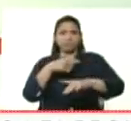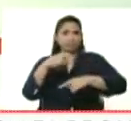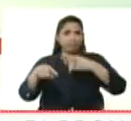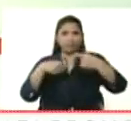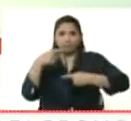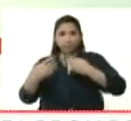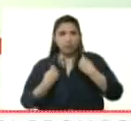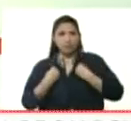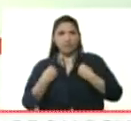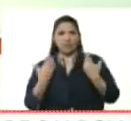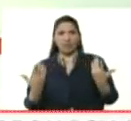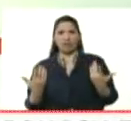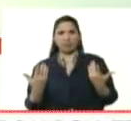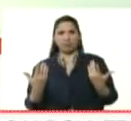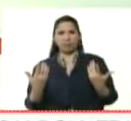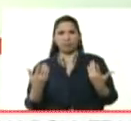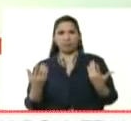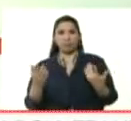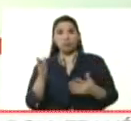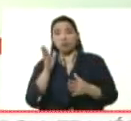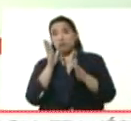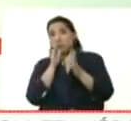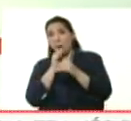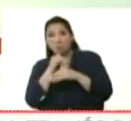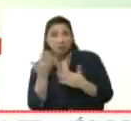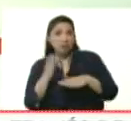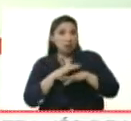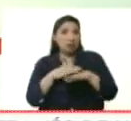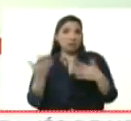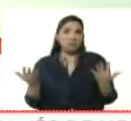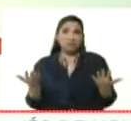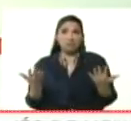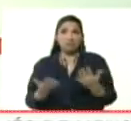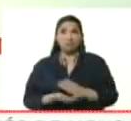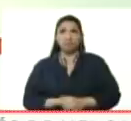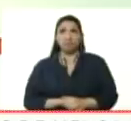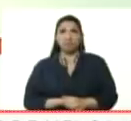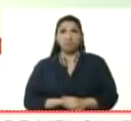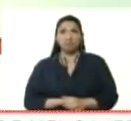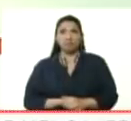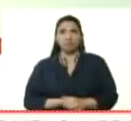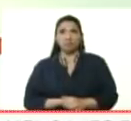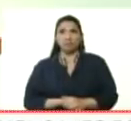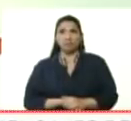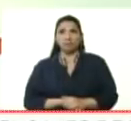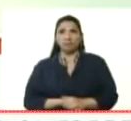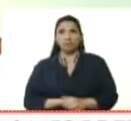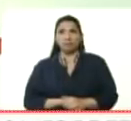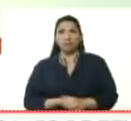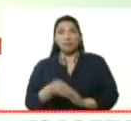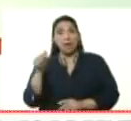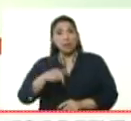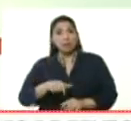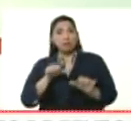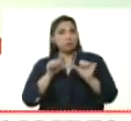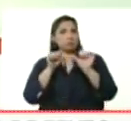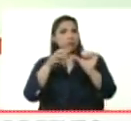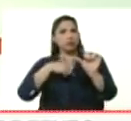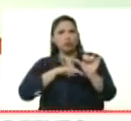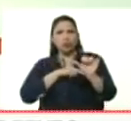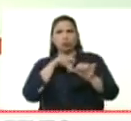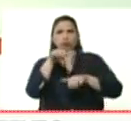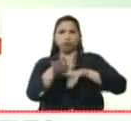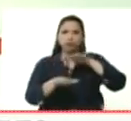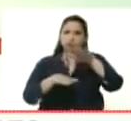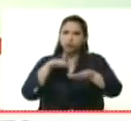ocurrir nada. Te lo garantizo, Rafael. No va a ocurrir nada. Nada, nada, nada. Aquí seguiremos nosotros avanzando y